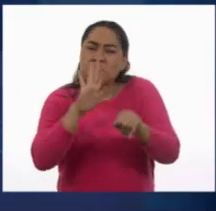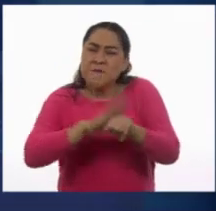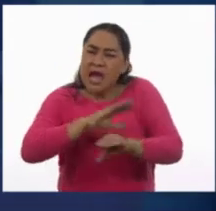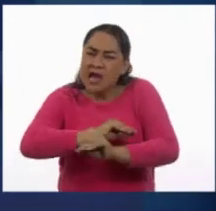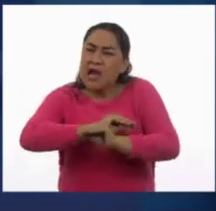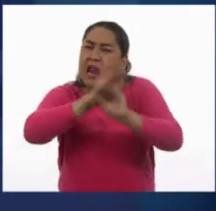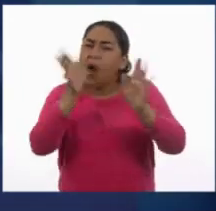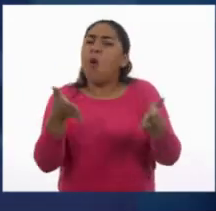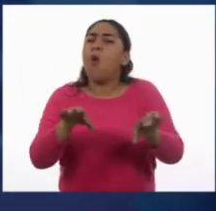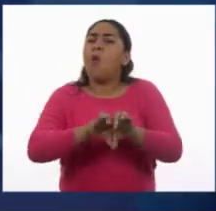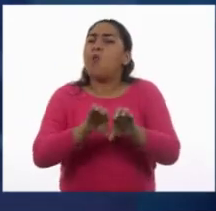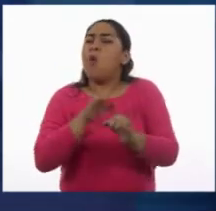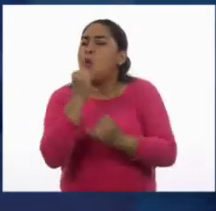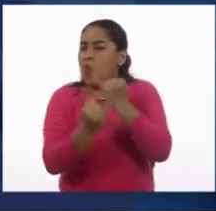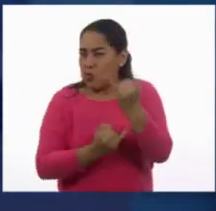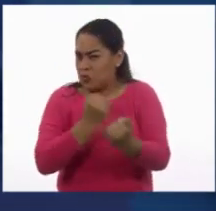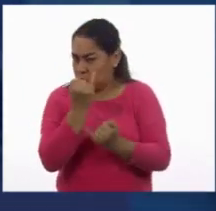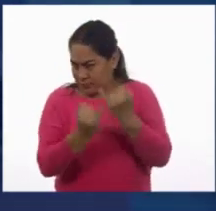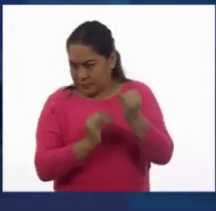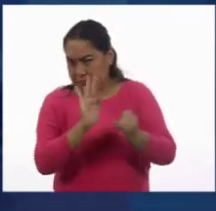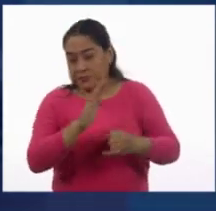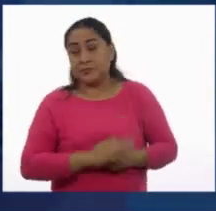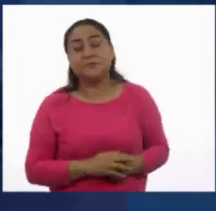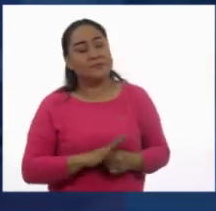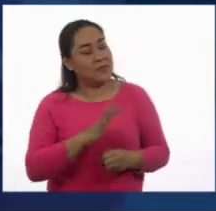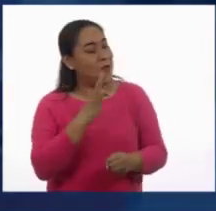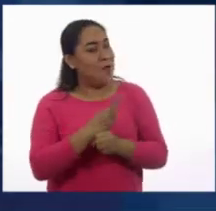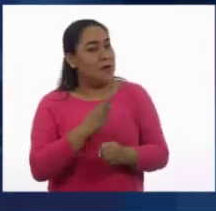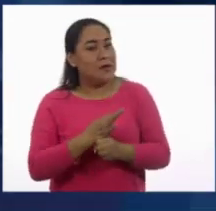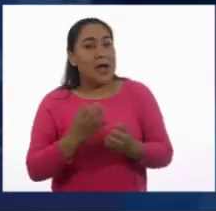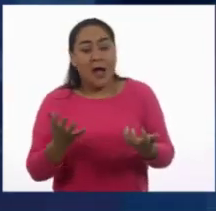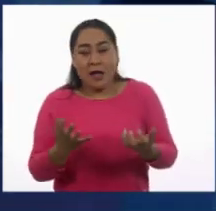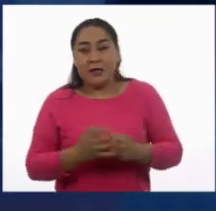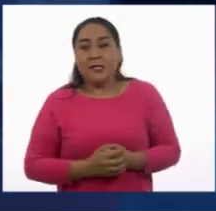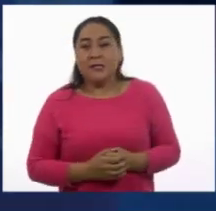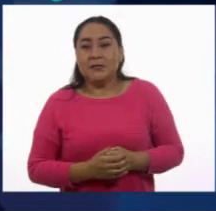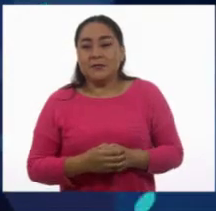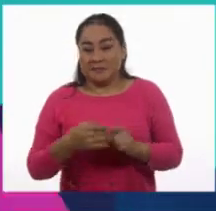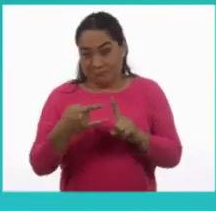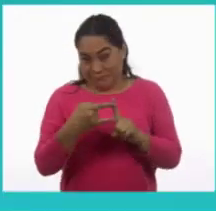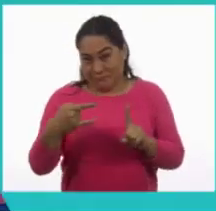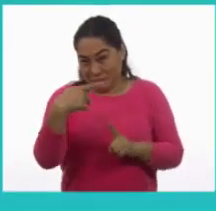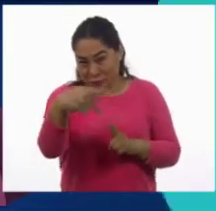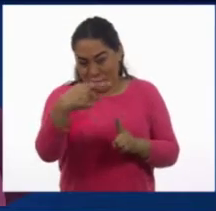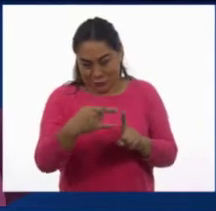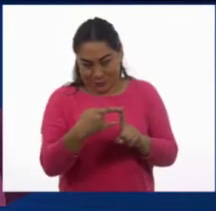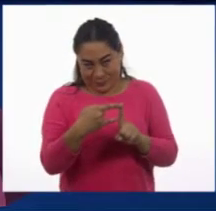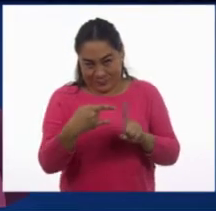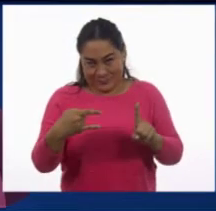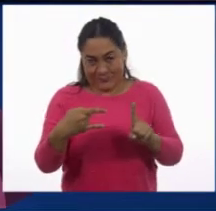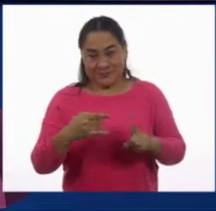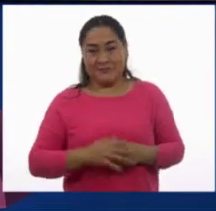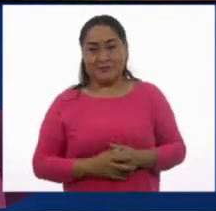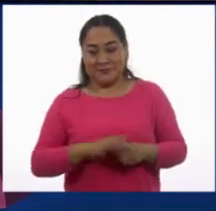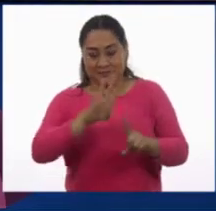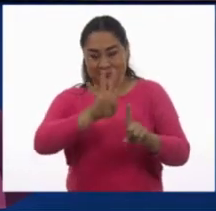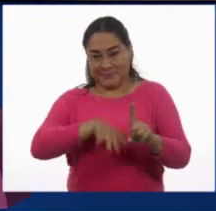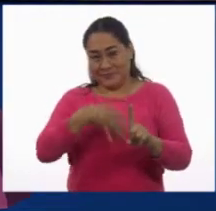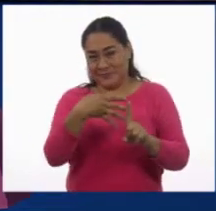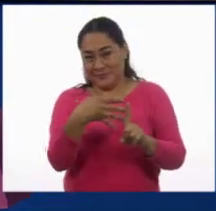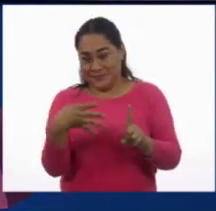las instrucciones. Pero, por mientras, en el tablero que tienen, antes de que decidan